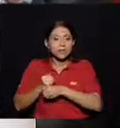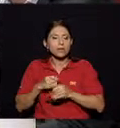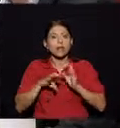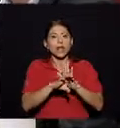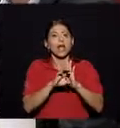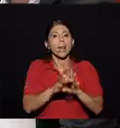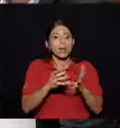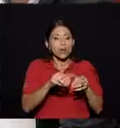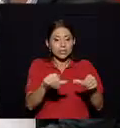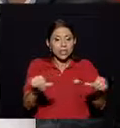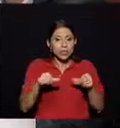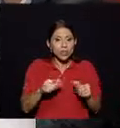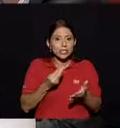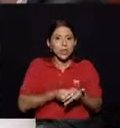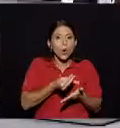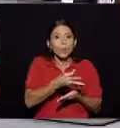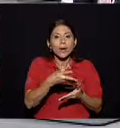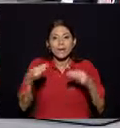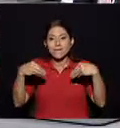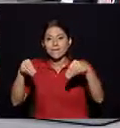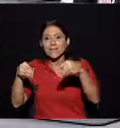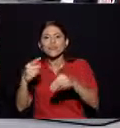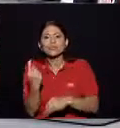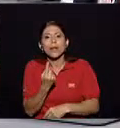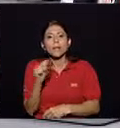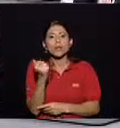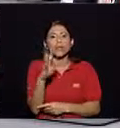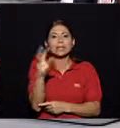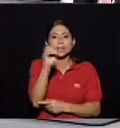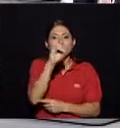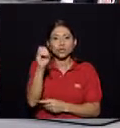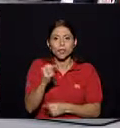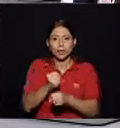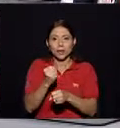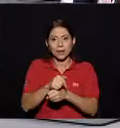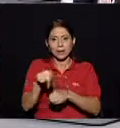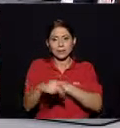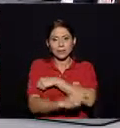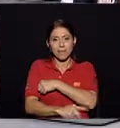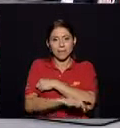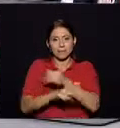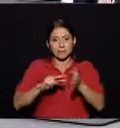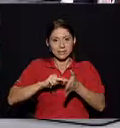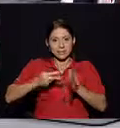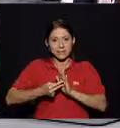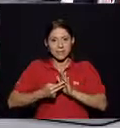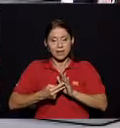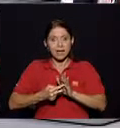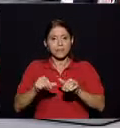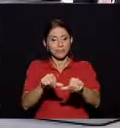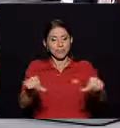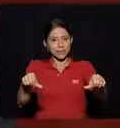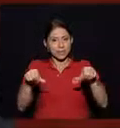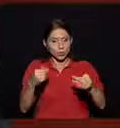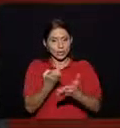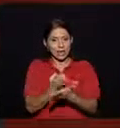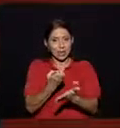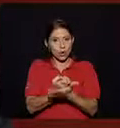venden insumos, digamos, solamente son un 15% del empleo de este país. Es decir, que en los sectores de la economía